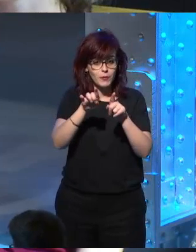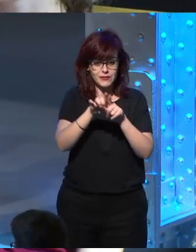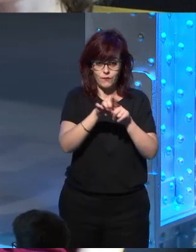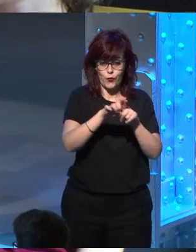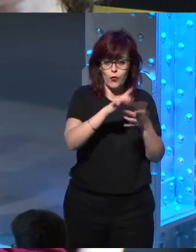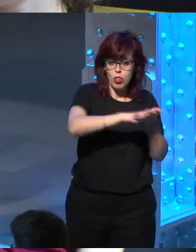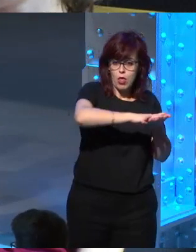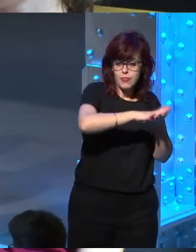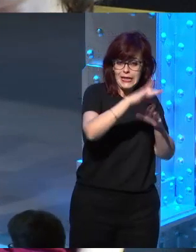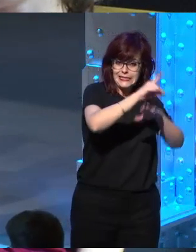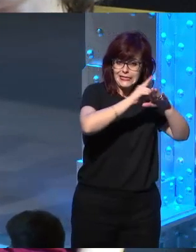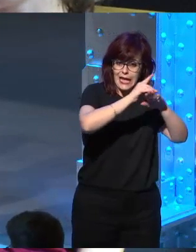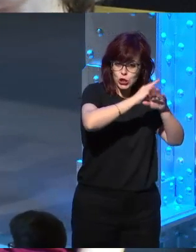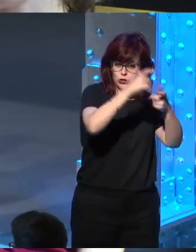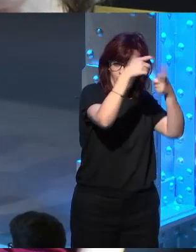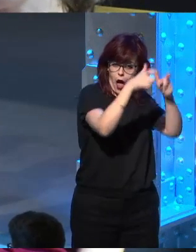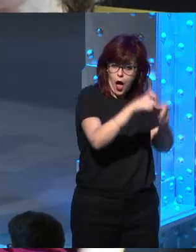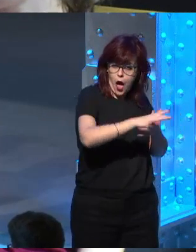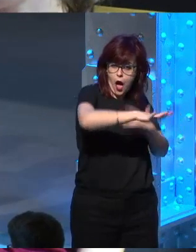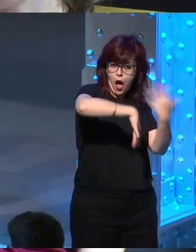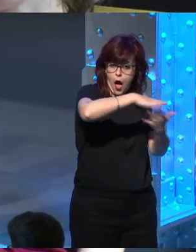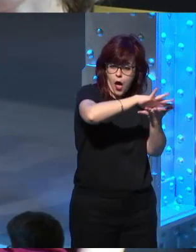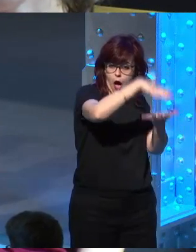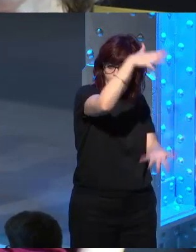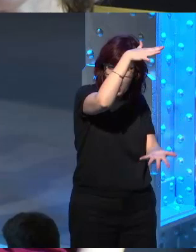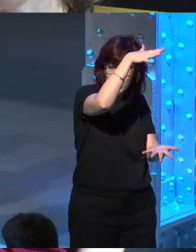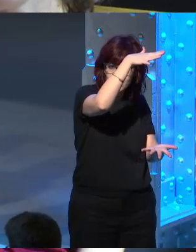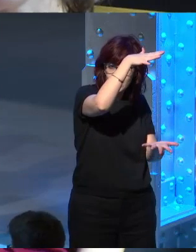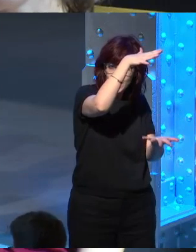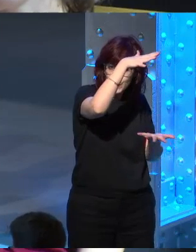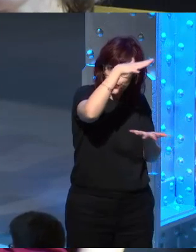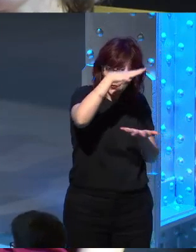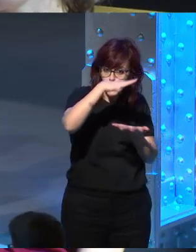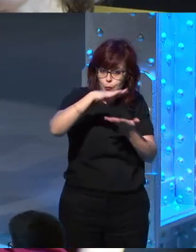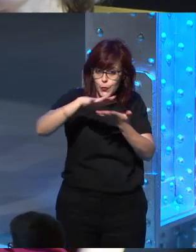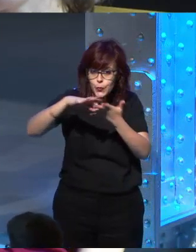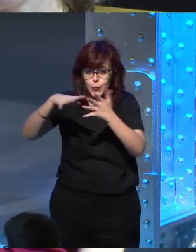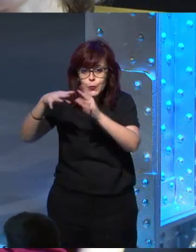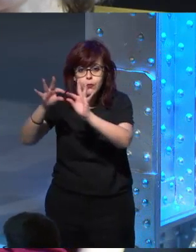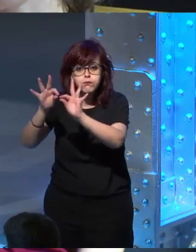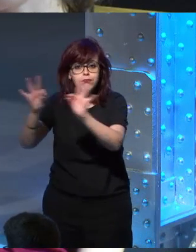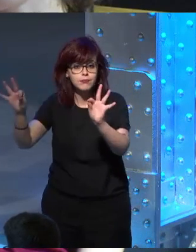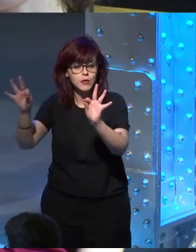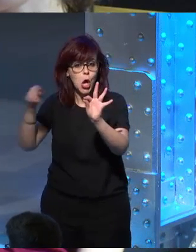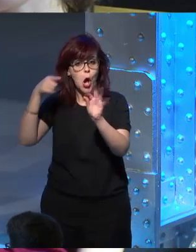ir cogiendo datos de algo muy complejo para poder convertirlo en algo